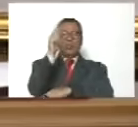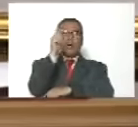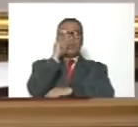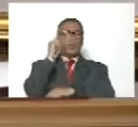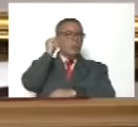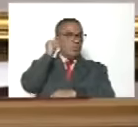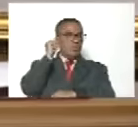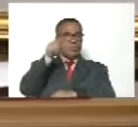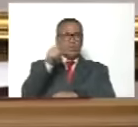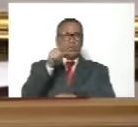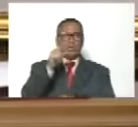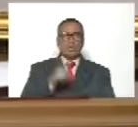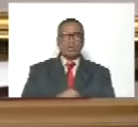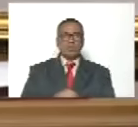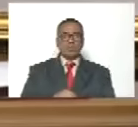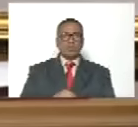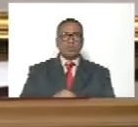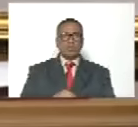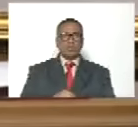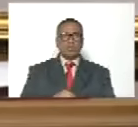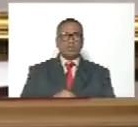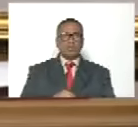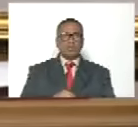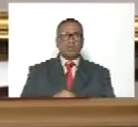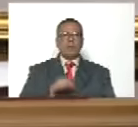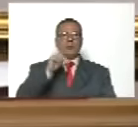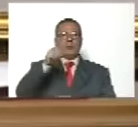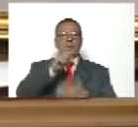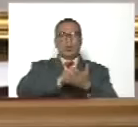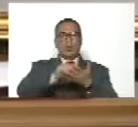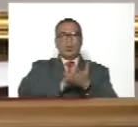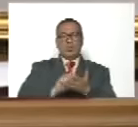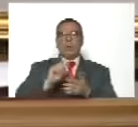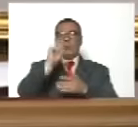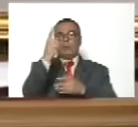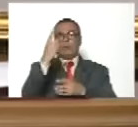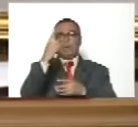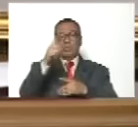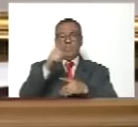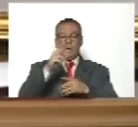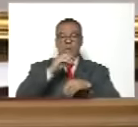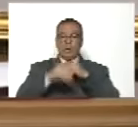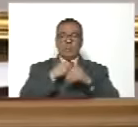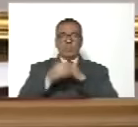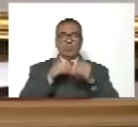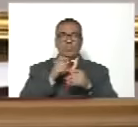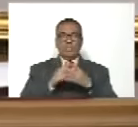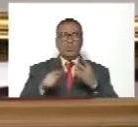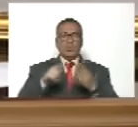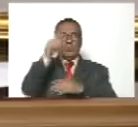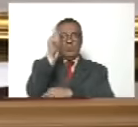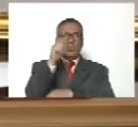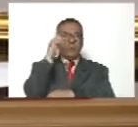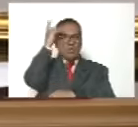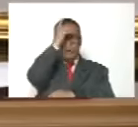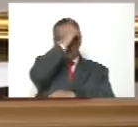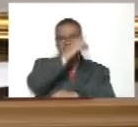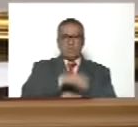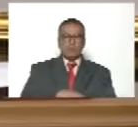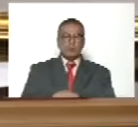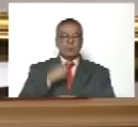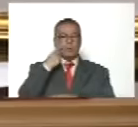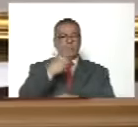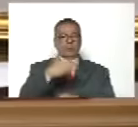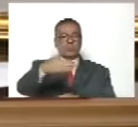diputados que estén a favor del artículo primero con la modificación hecha por el diputado Cabello Rondón, si